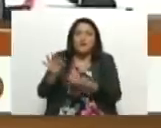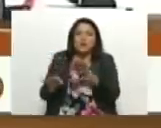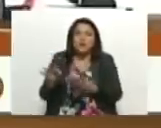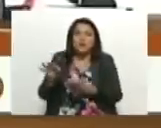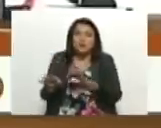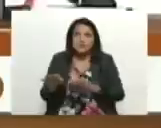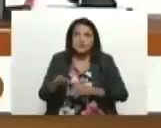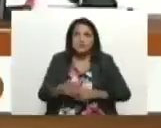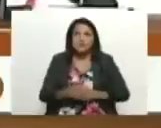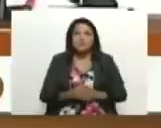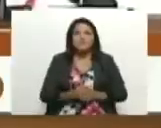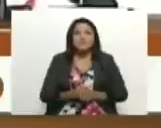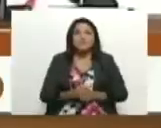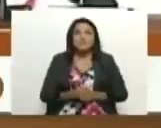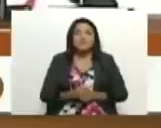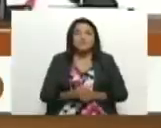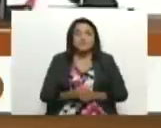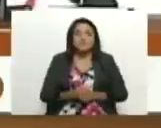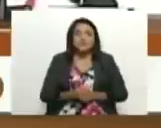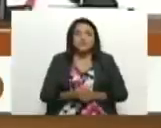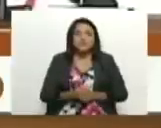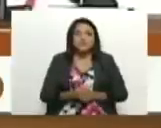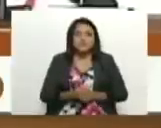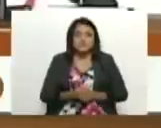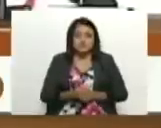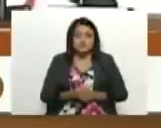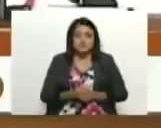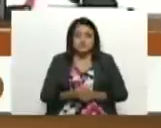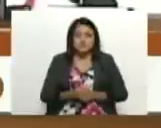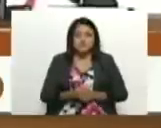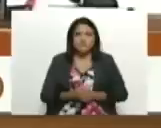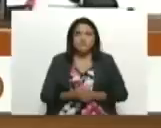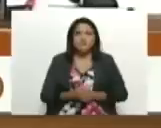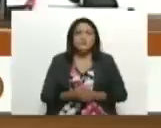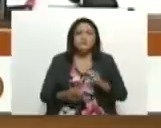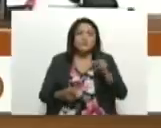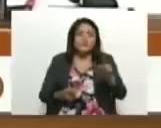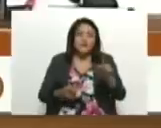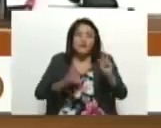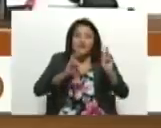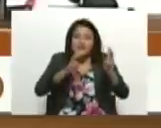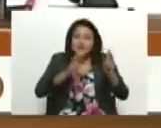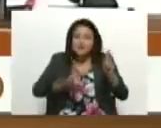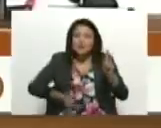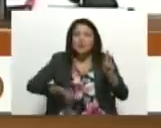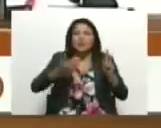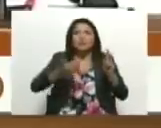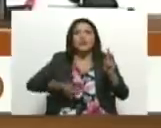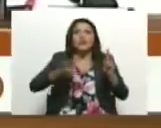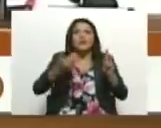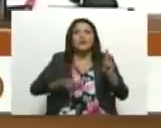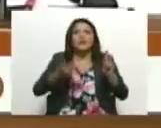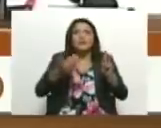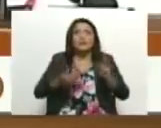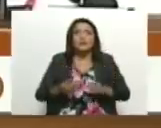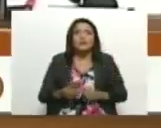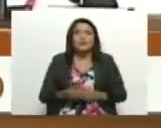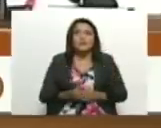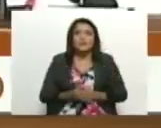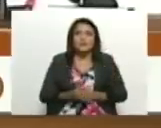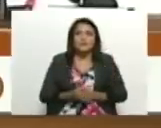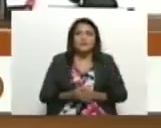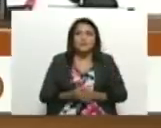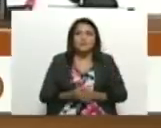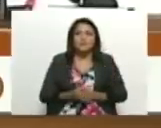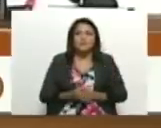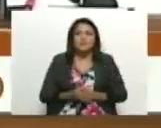Y hay un elemento, insisto, que es fundamental en la lucha contra la corrupción y en la defensa de ese